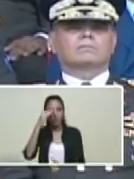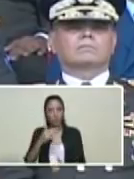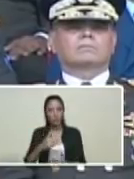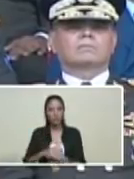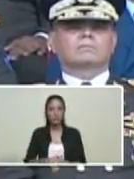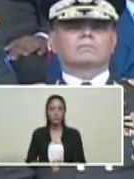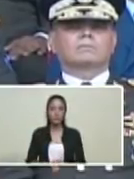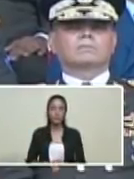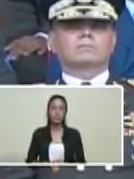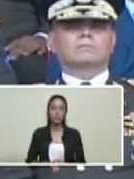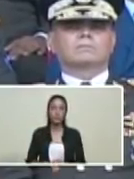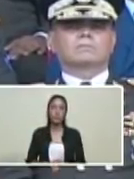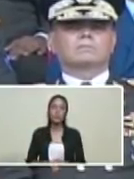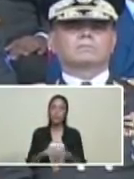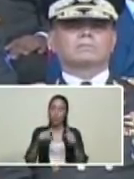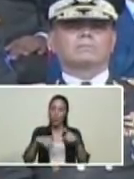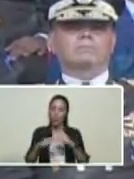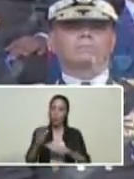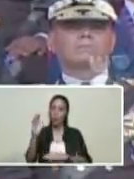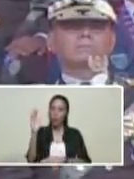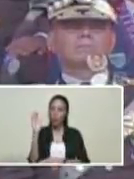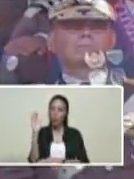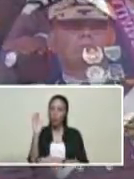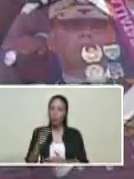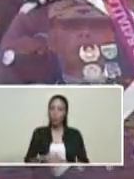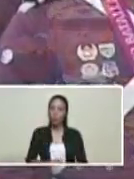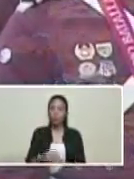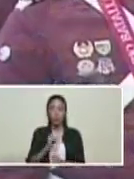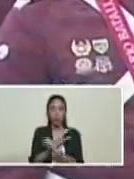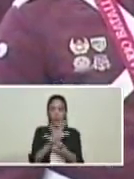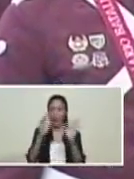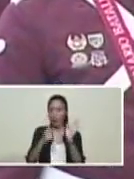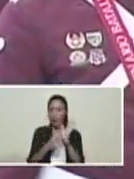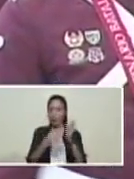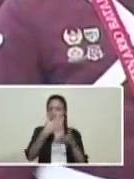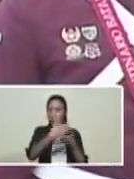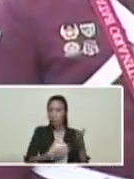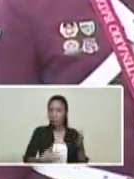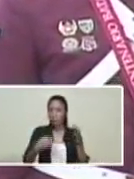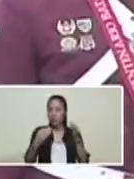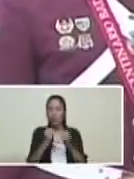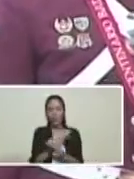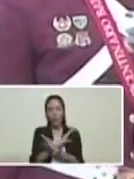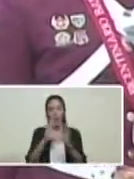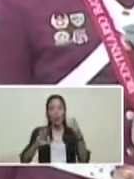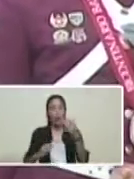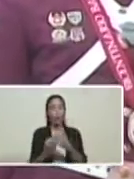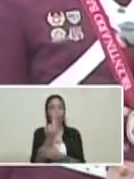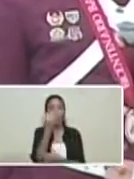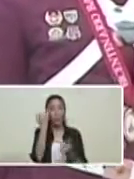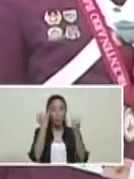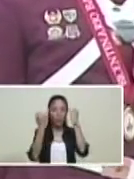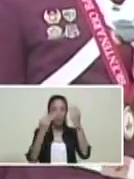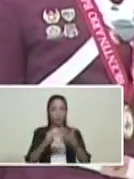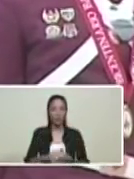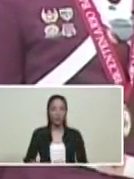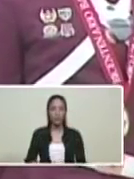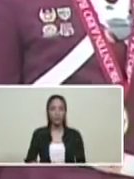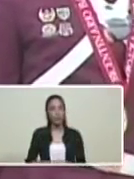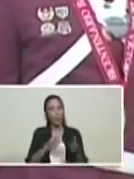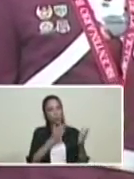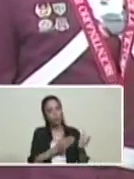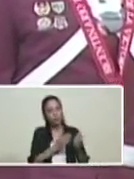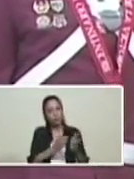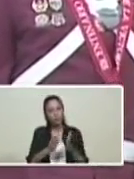la proclama y el juramento son claros en los fundamentos de la doctrina la organización